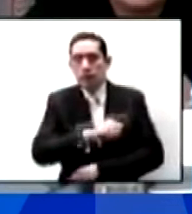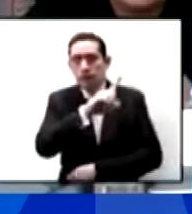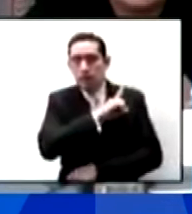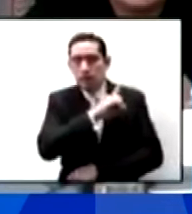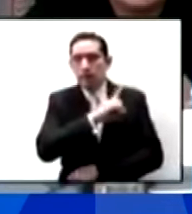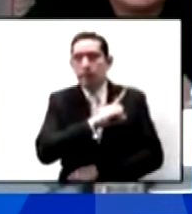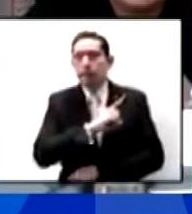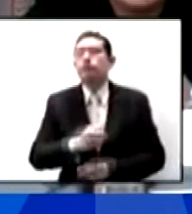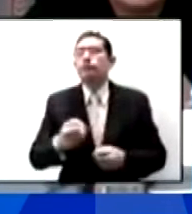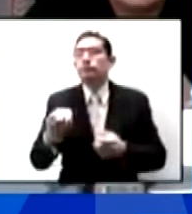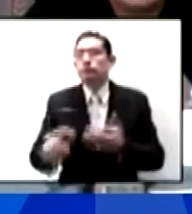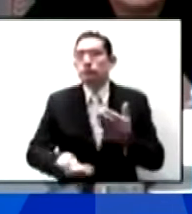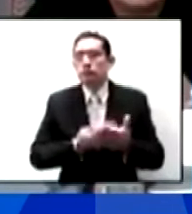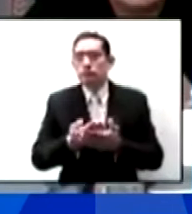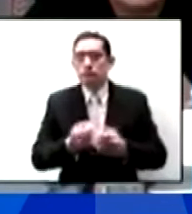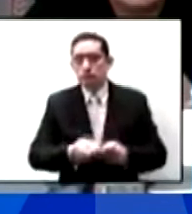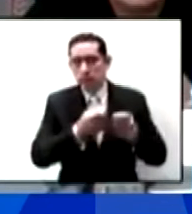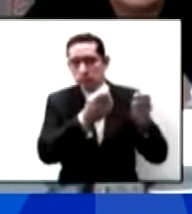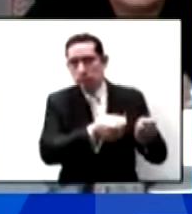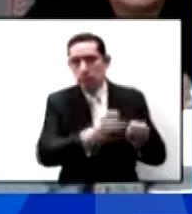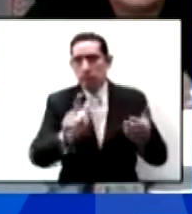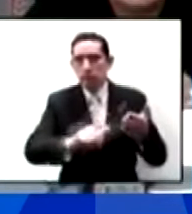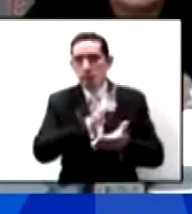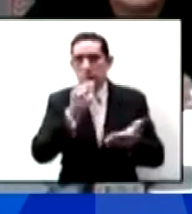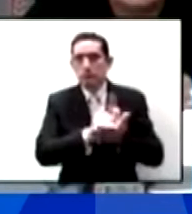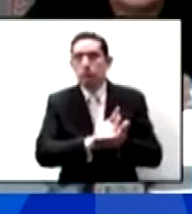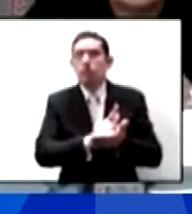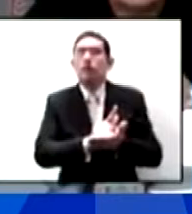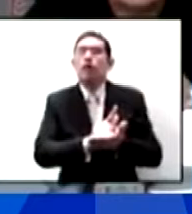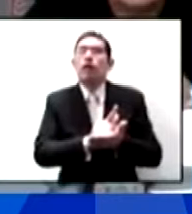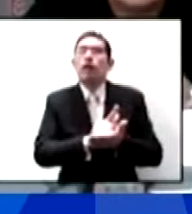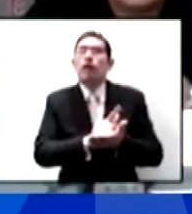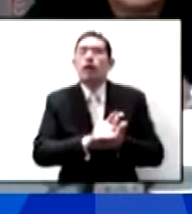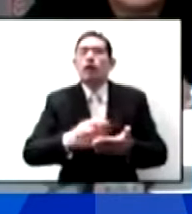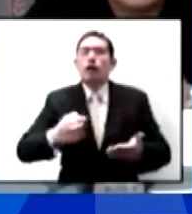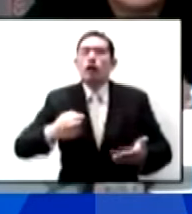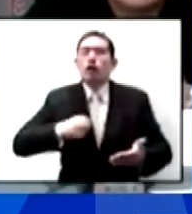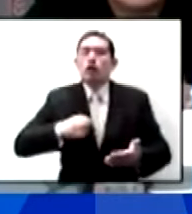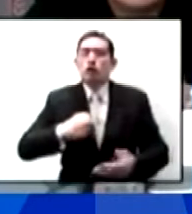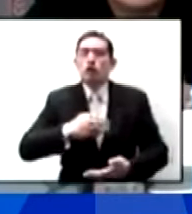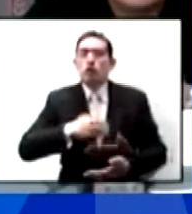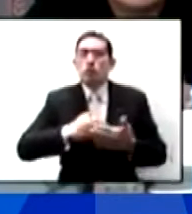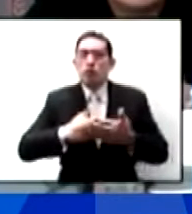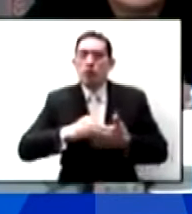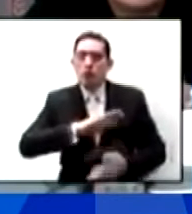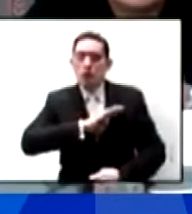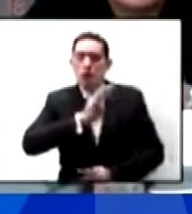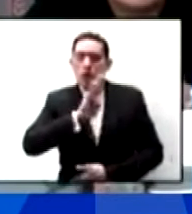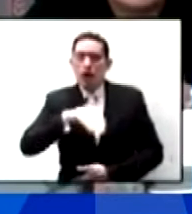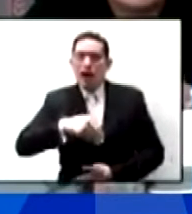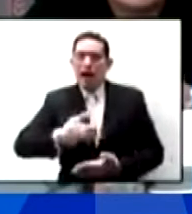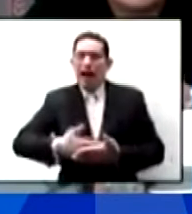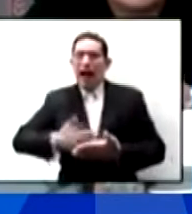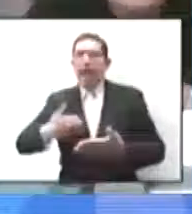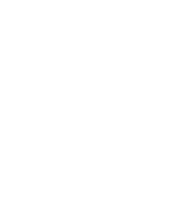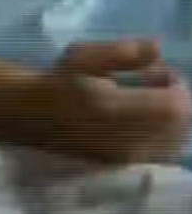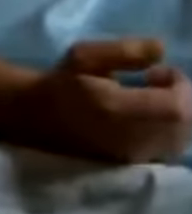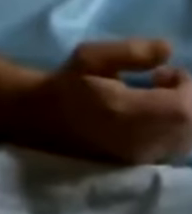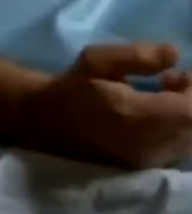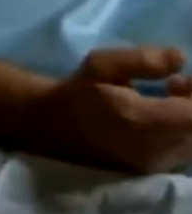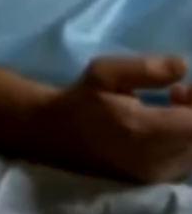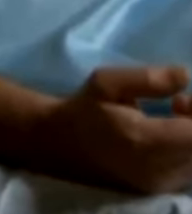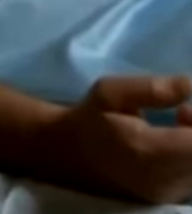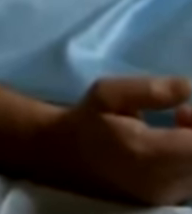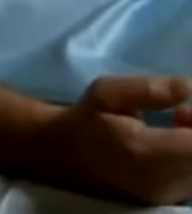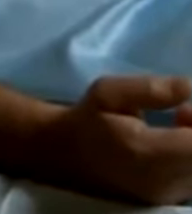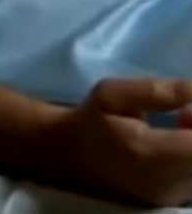Ley Estatal de Salud y se expide la Ley de Voluntad Anticipada para el Estado de Puebla.